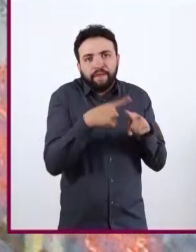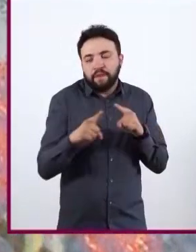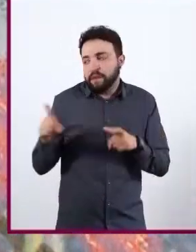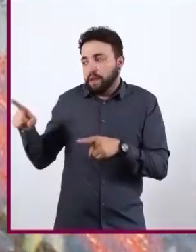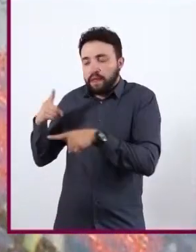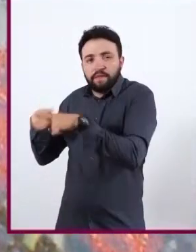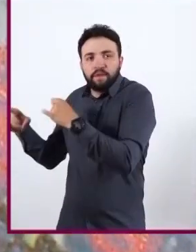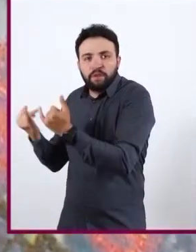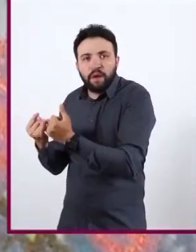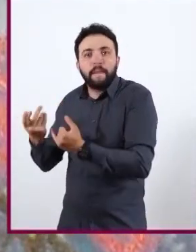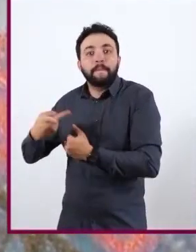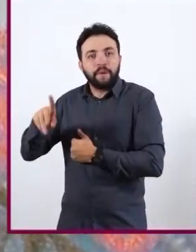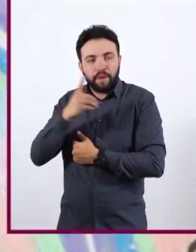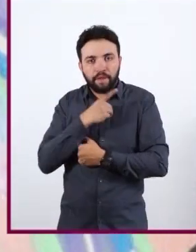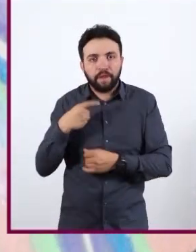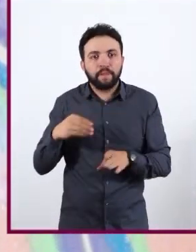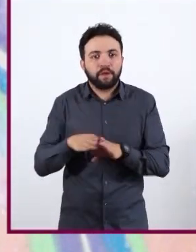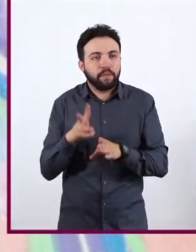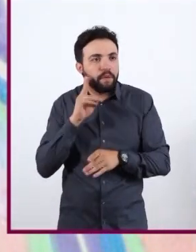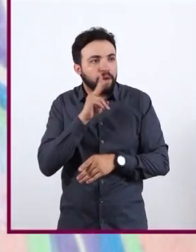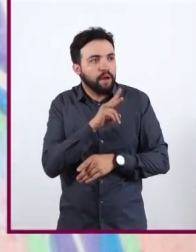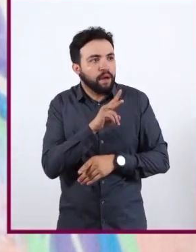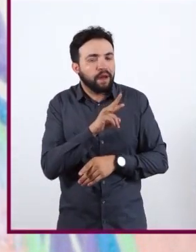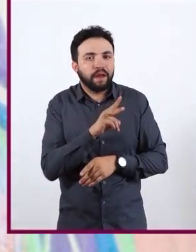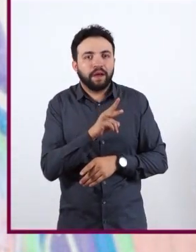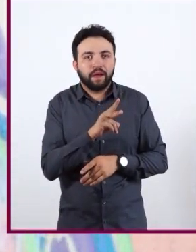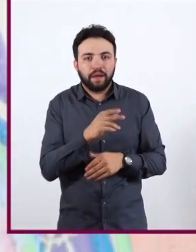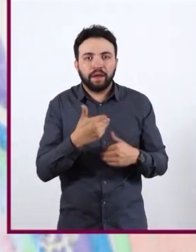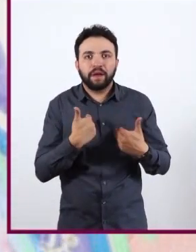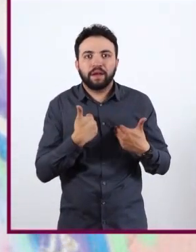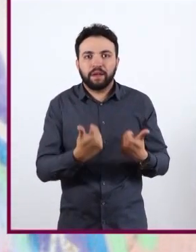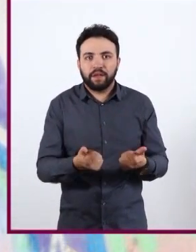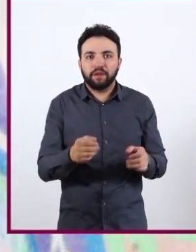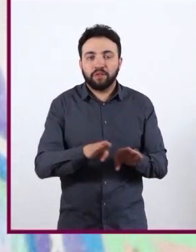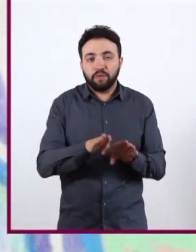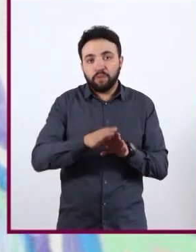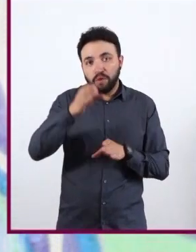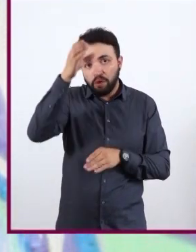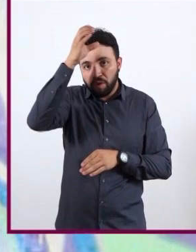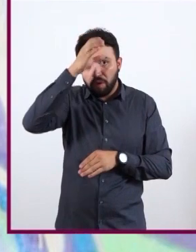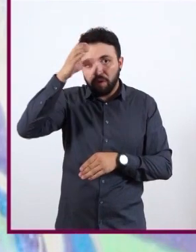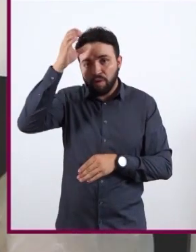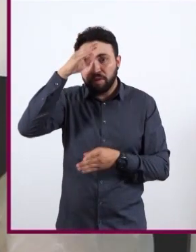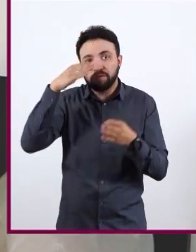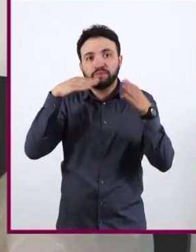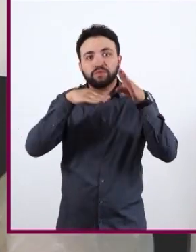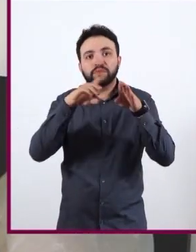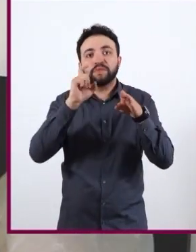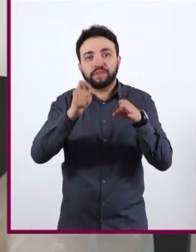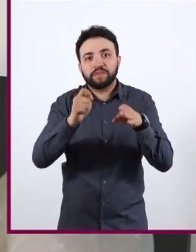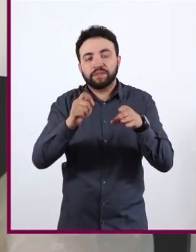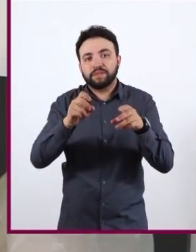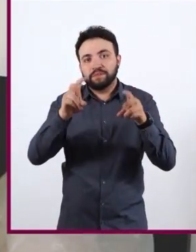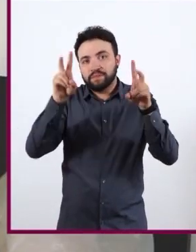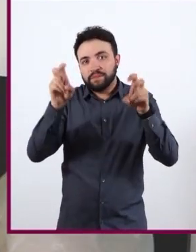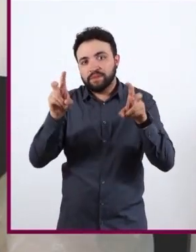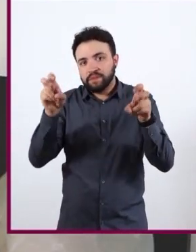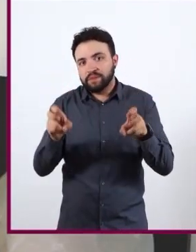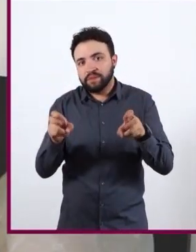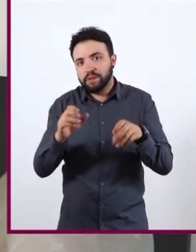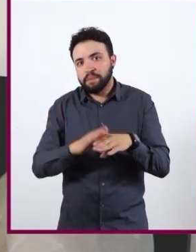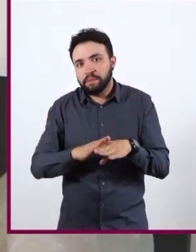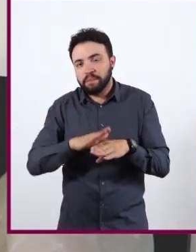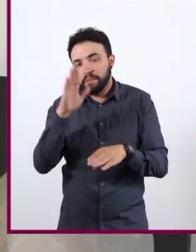genere una reflexión y, digo, en el mejor de los casos también una conciencia sobre los aspectos más relevantes de